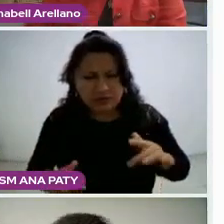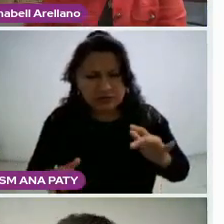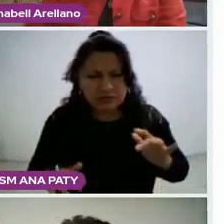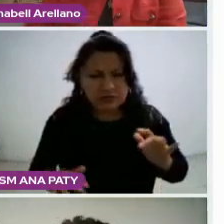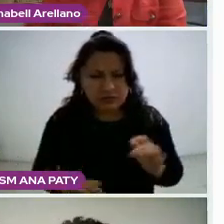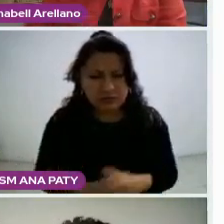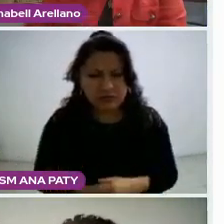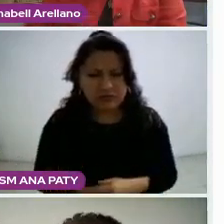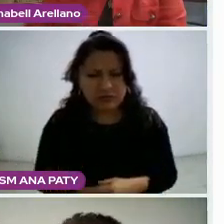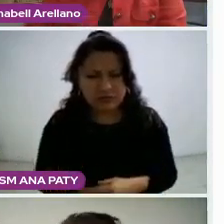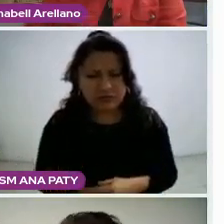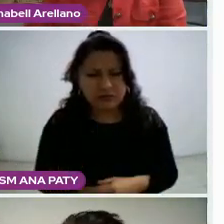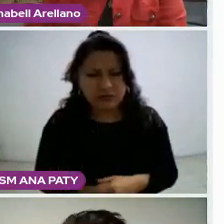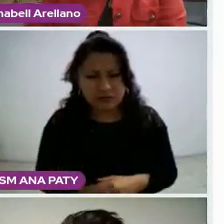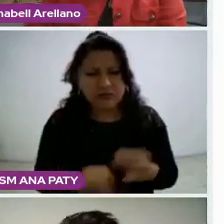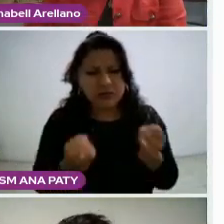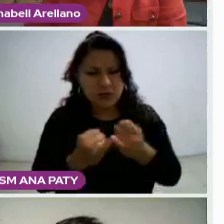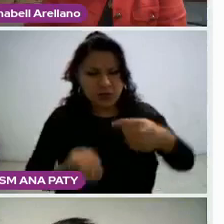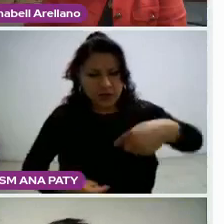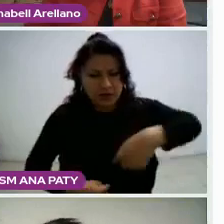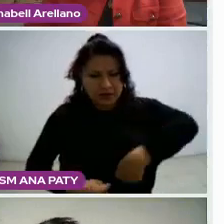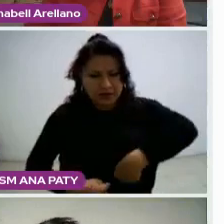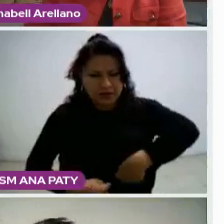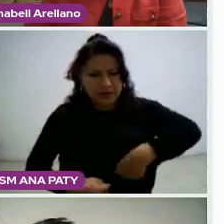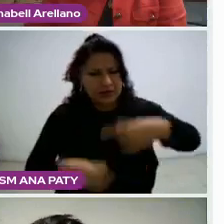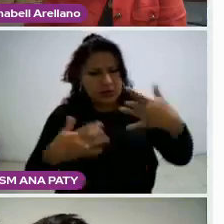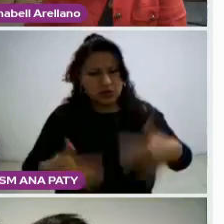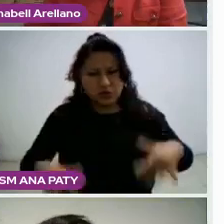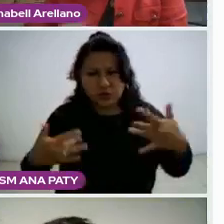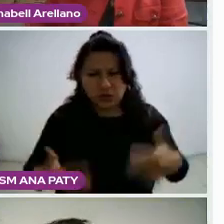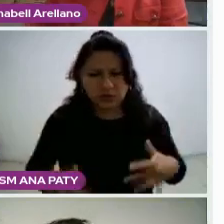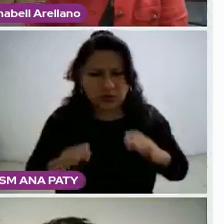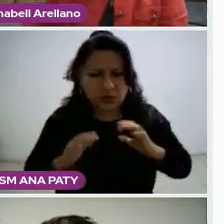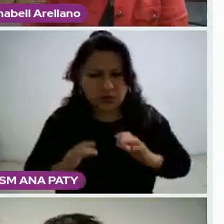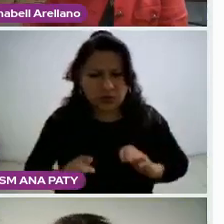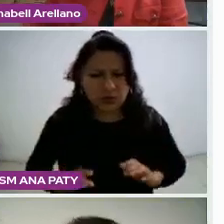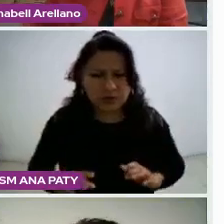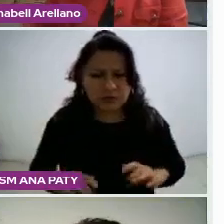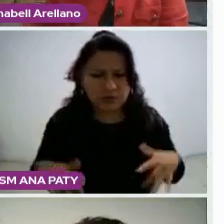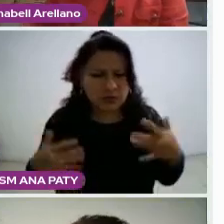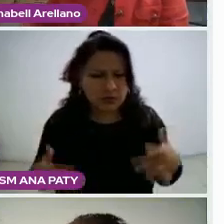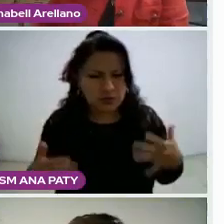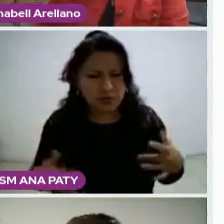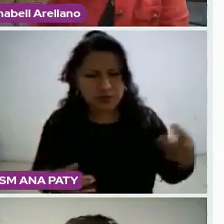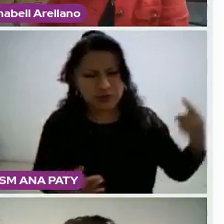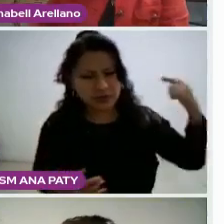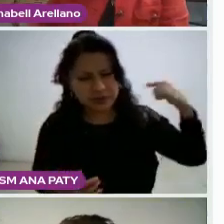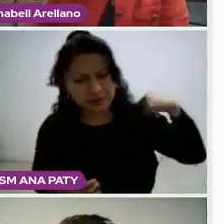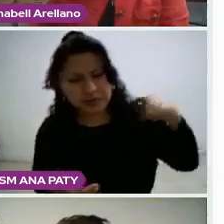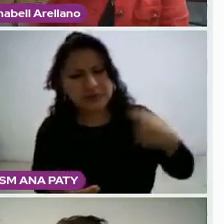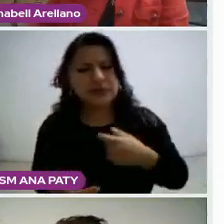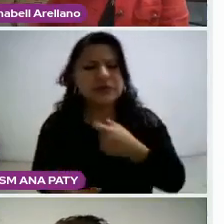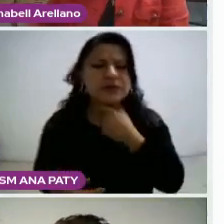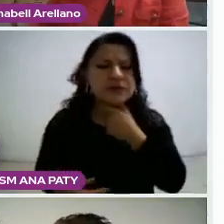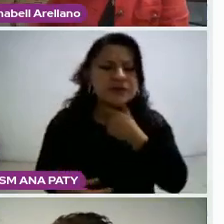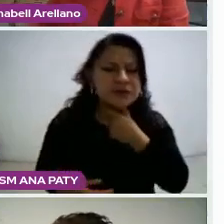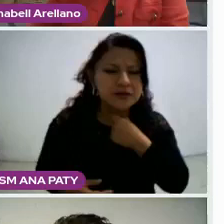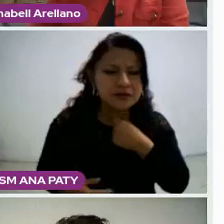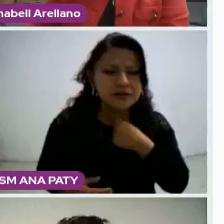la espalda, ahora me duele la cabeza, ahora me duele el cuello, ay, ahora me siento débil, me siento cansado. Toda esta